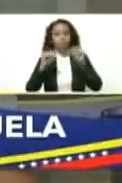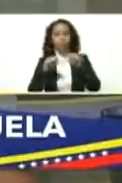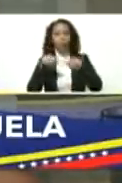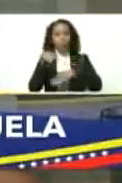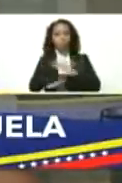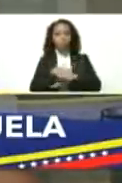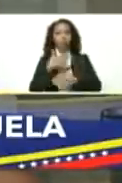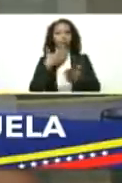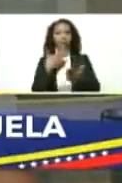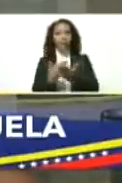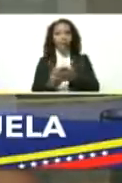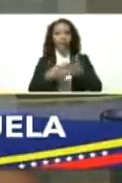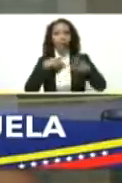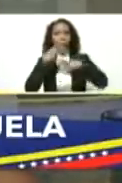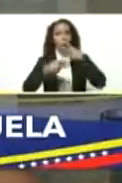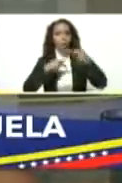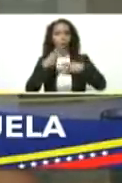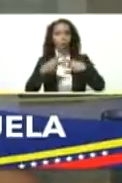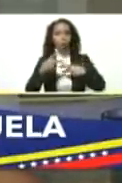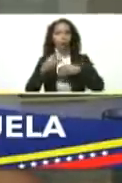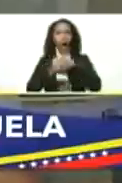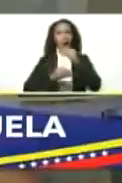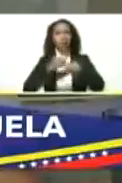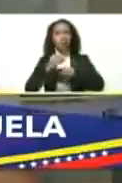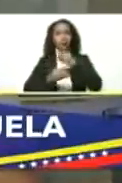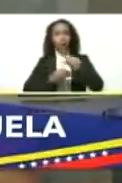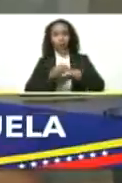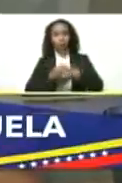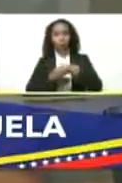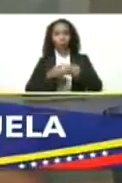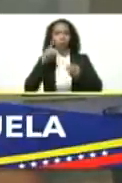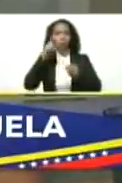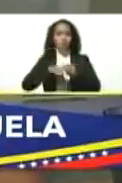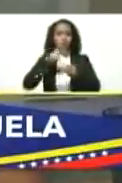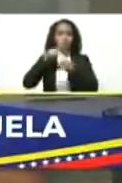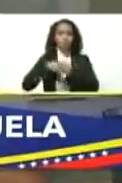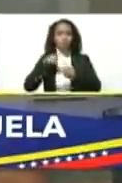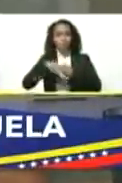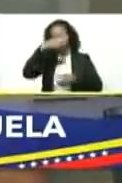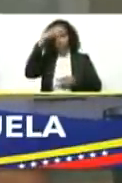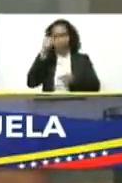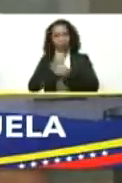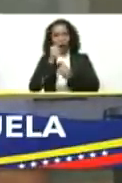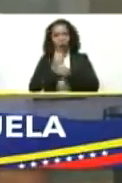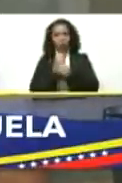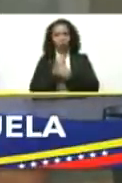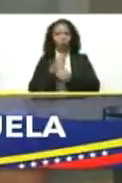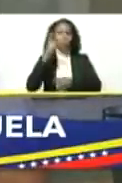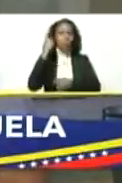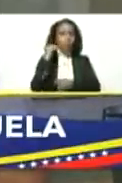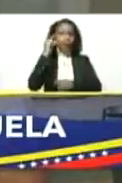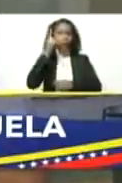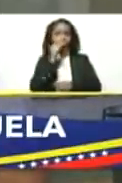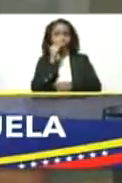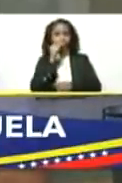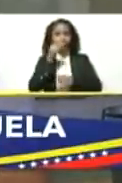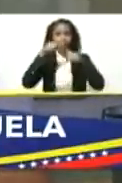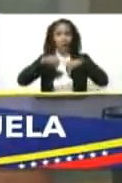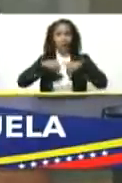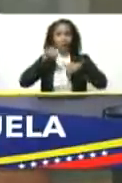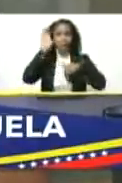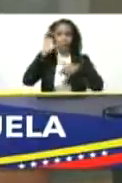donde gracias a sus políticas está generando empleo a mujeres y hombres de este